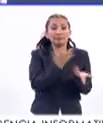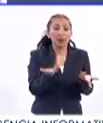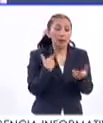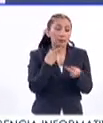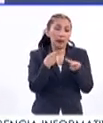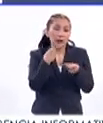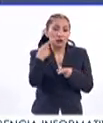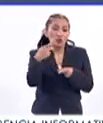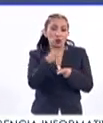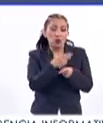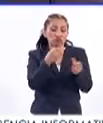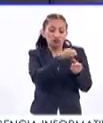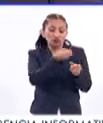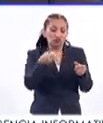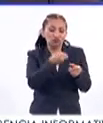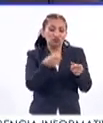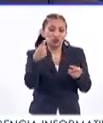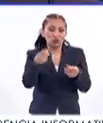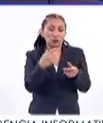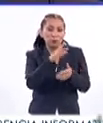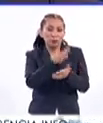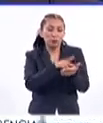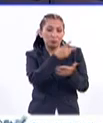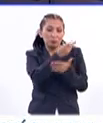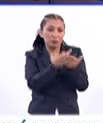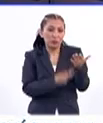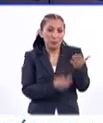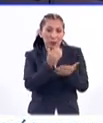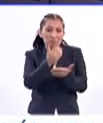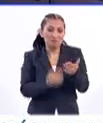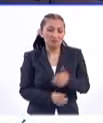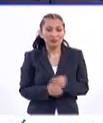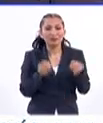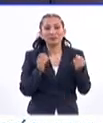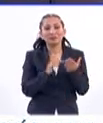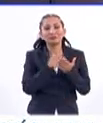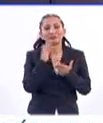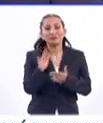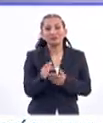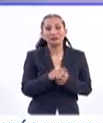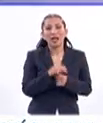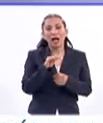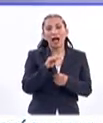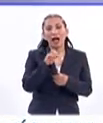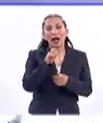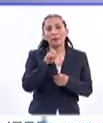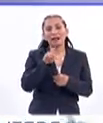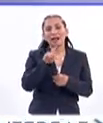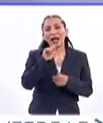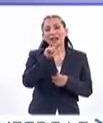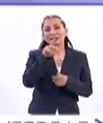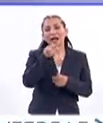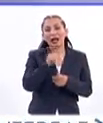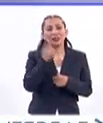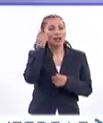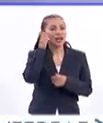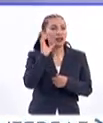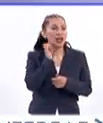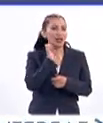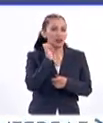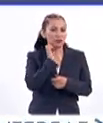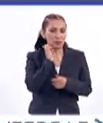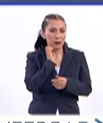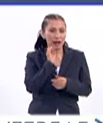vayan armando su FICUNAM. Perfecto. Sí, sí. Pues muchísimas gracias a Abril Alzaga, directora ejecutiva de